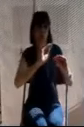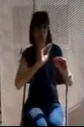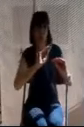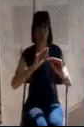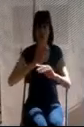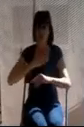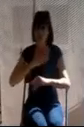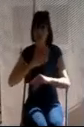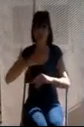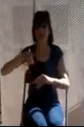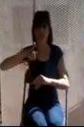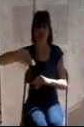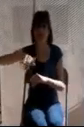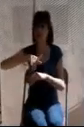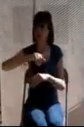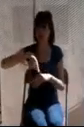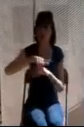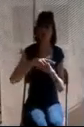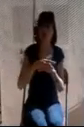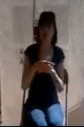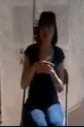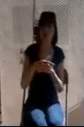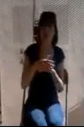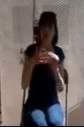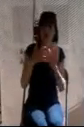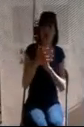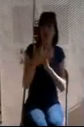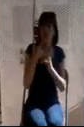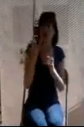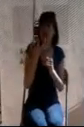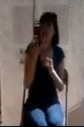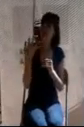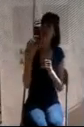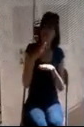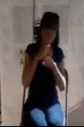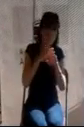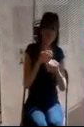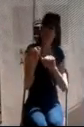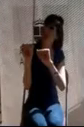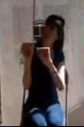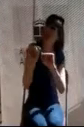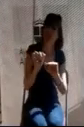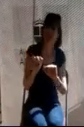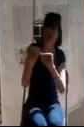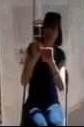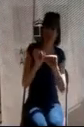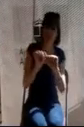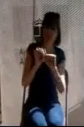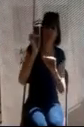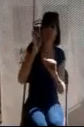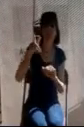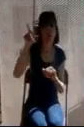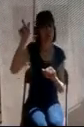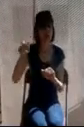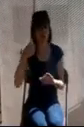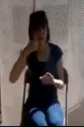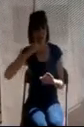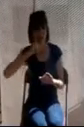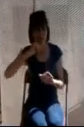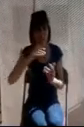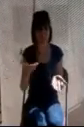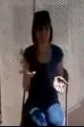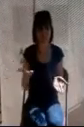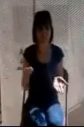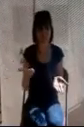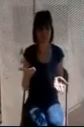nuestra. No abjuren de su deber de defenderla, como ha hecho el presidente del gobierno.